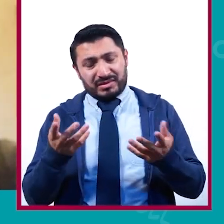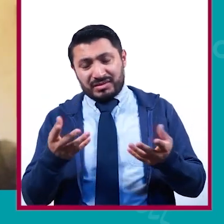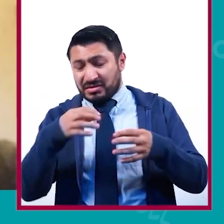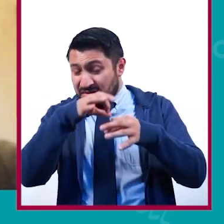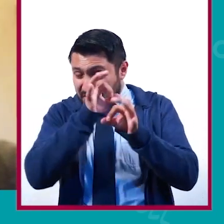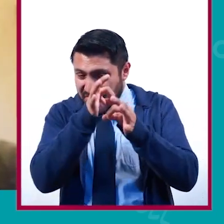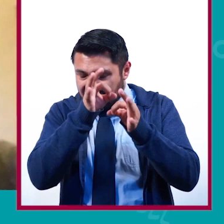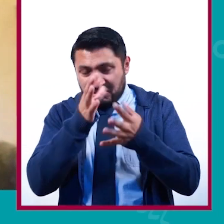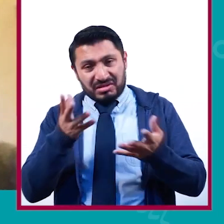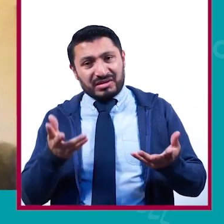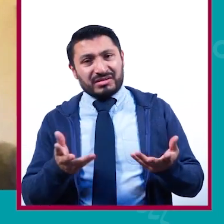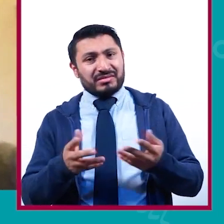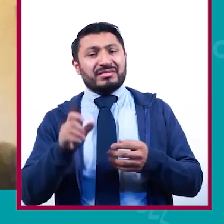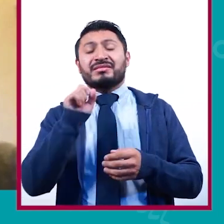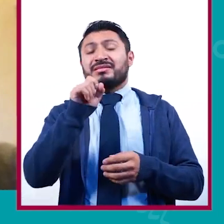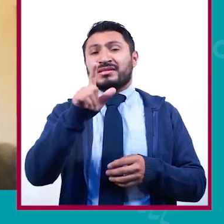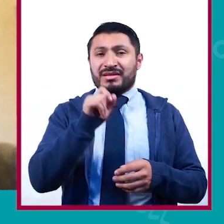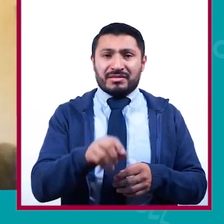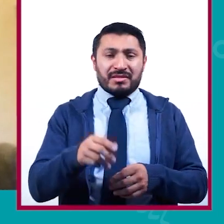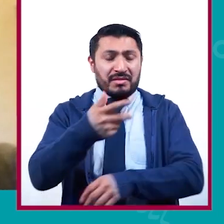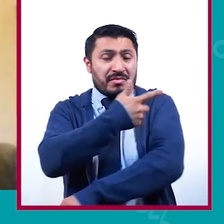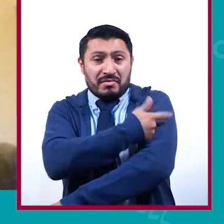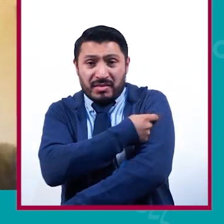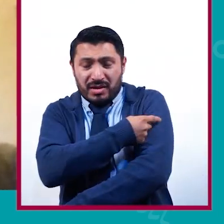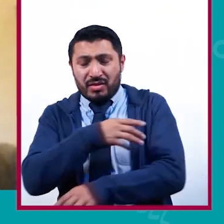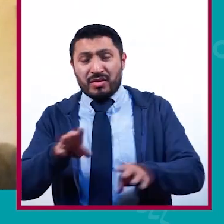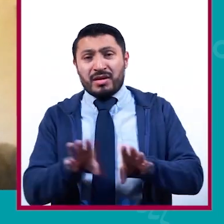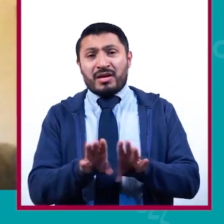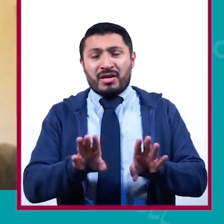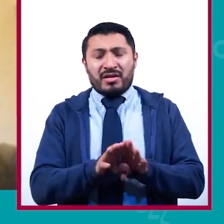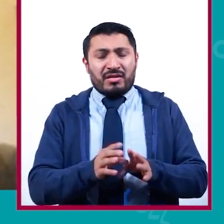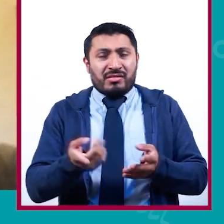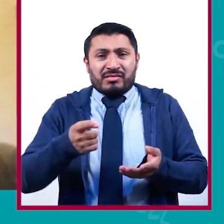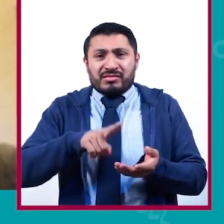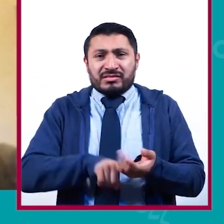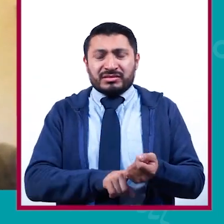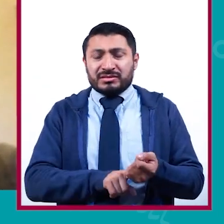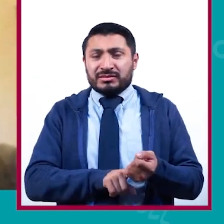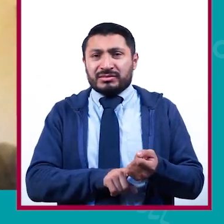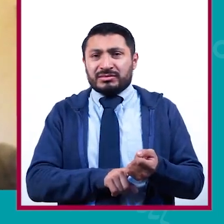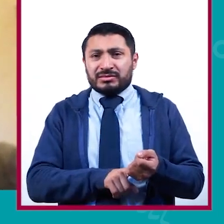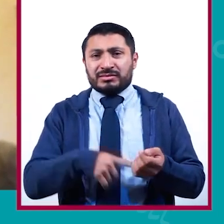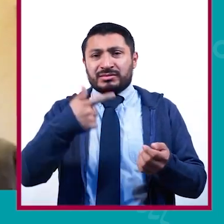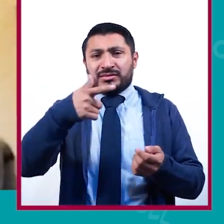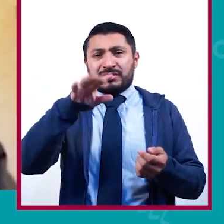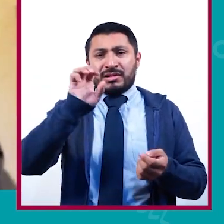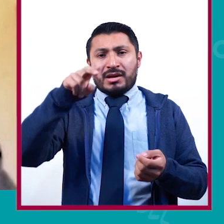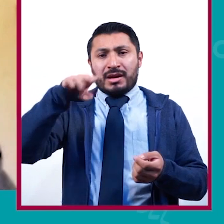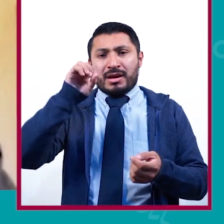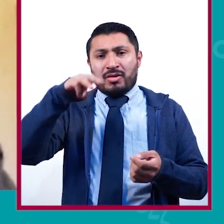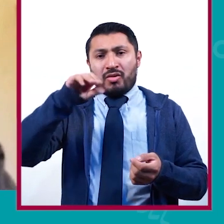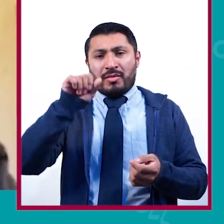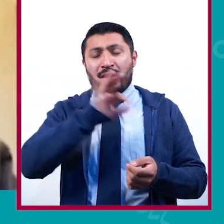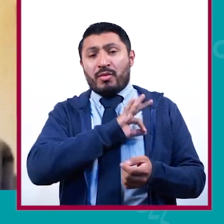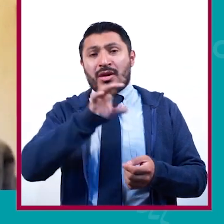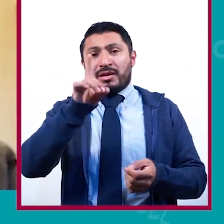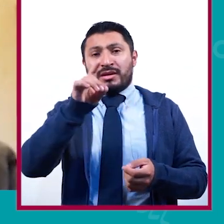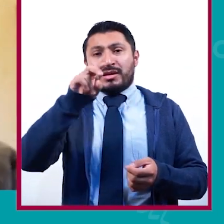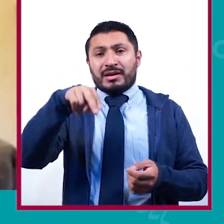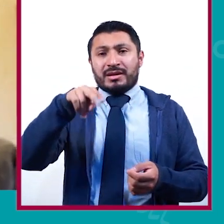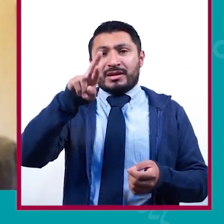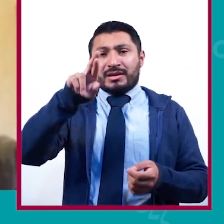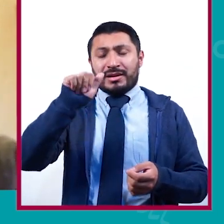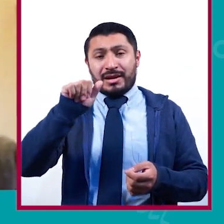También vacunas que están integradas o generadas a partir del genoma, que pueden ser de RNA o